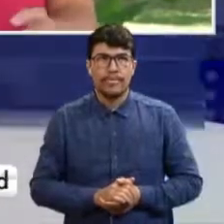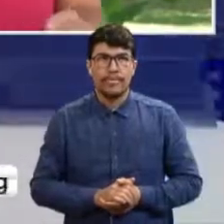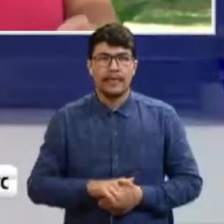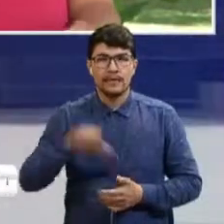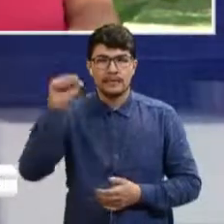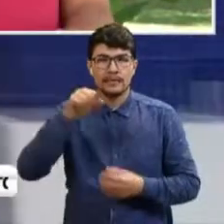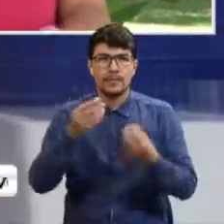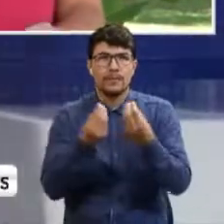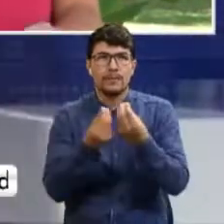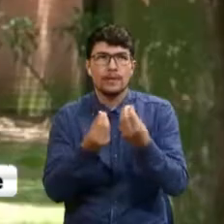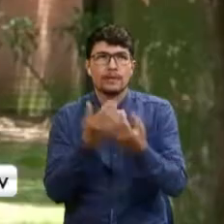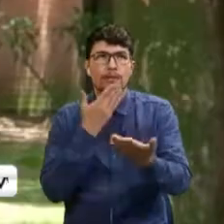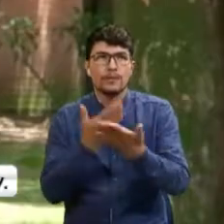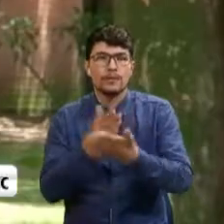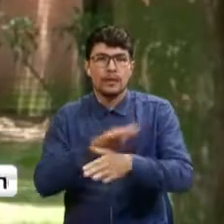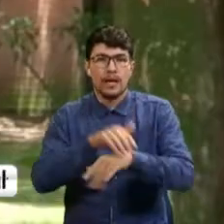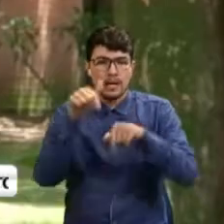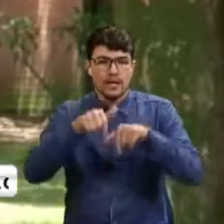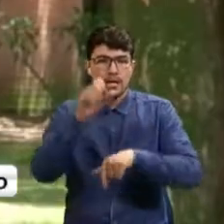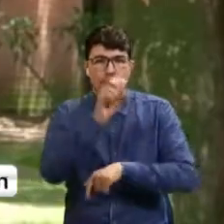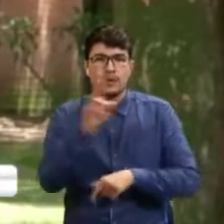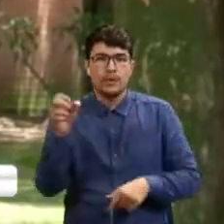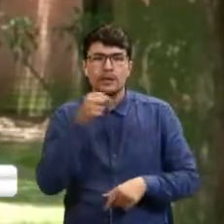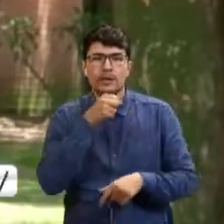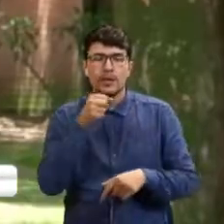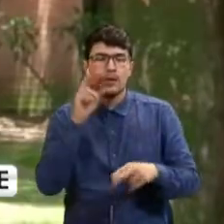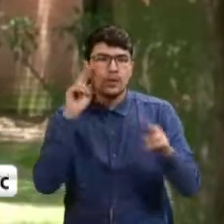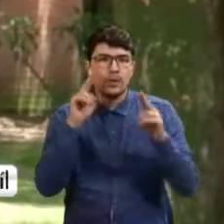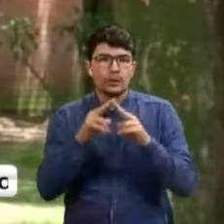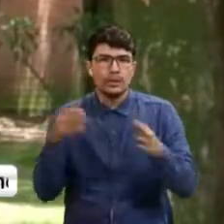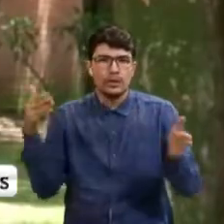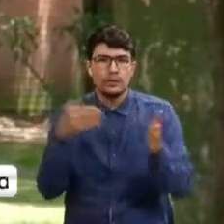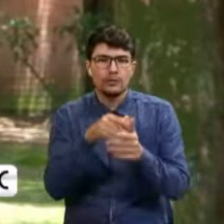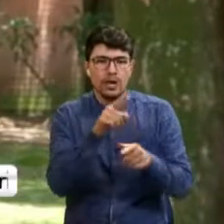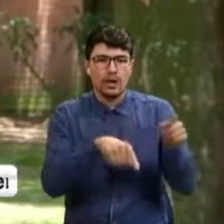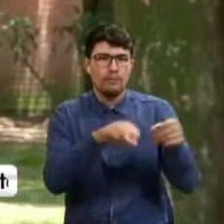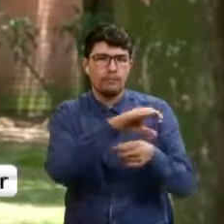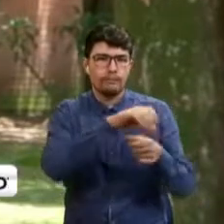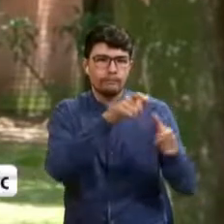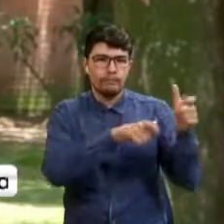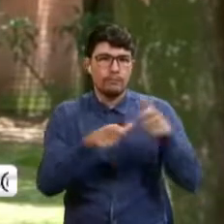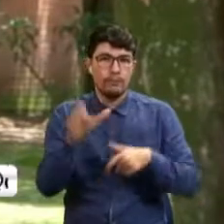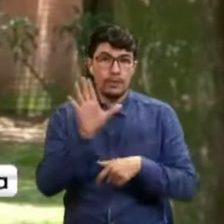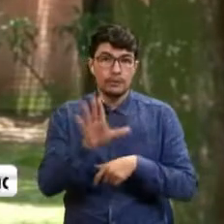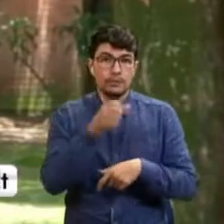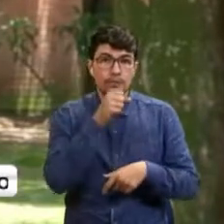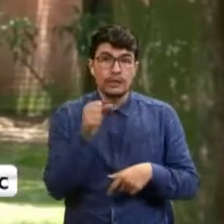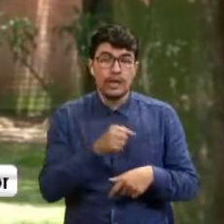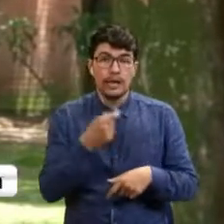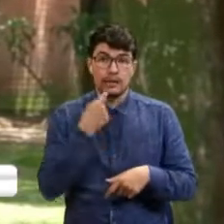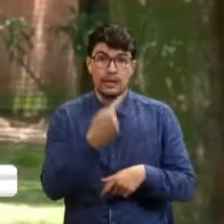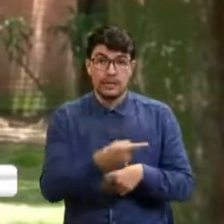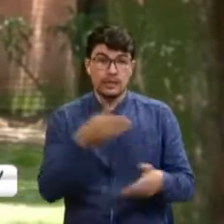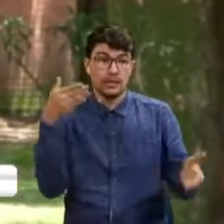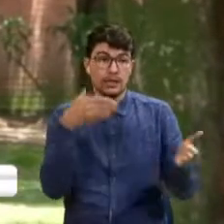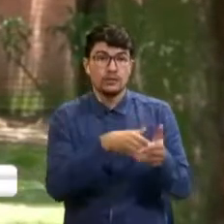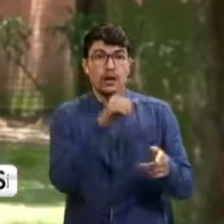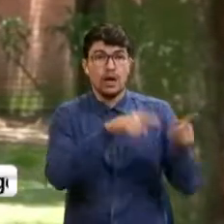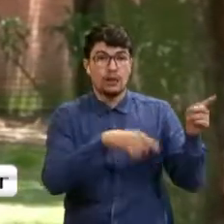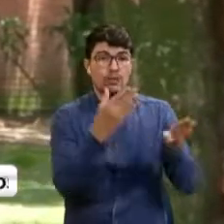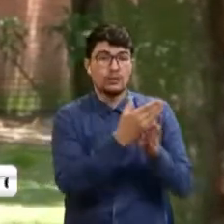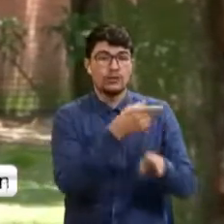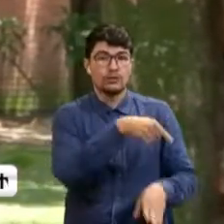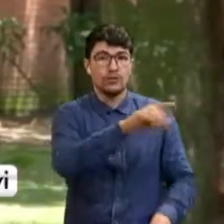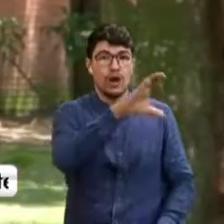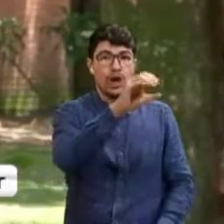compañeros muy buenas tardes pues oriente noticias conoció la denuncia de varios ciudadanos adultos mayores quienes dicen y denuncian irregularidades por parte de